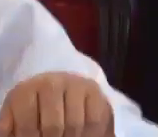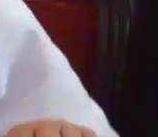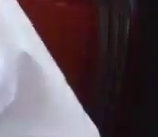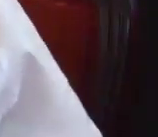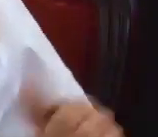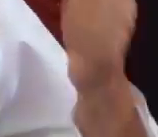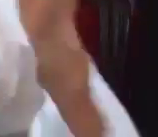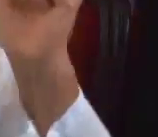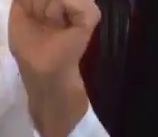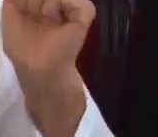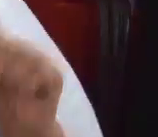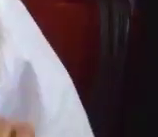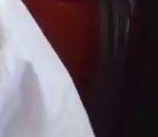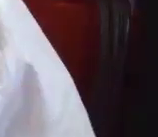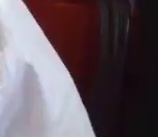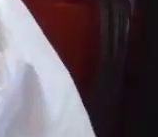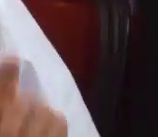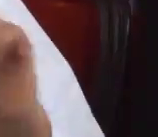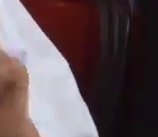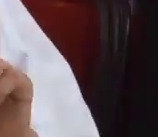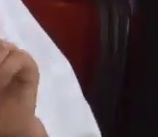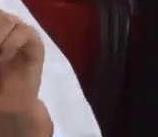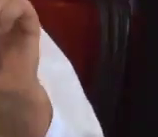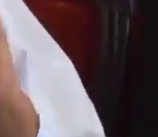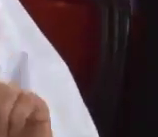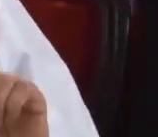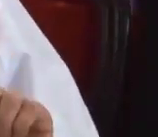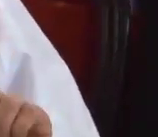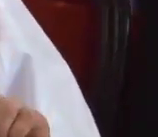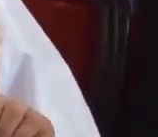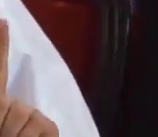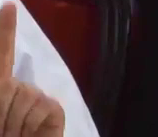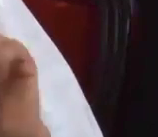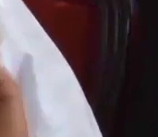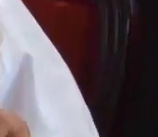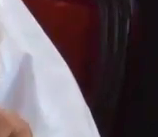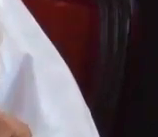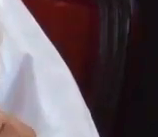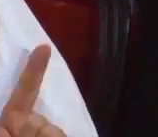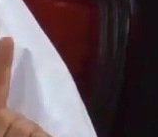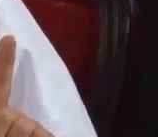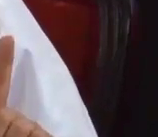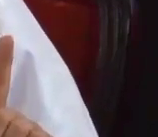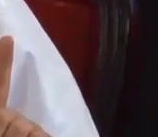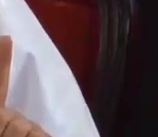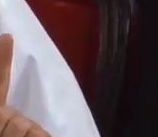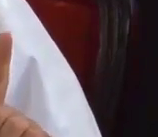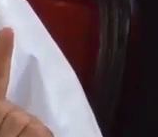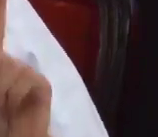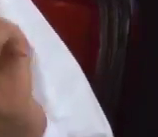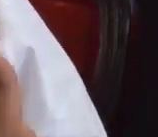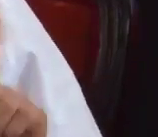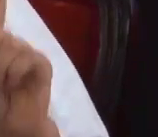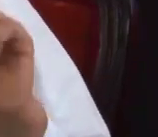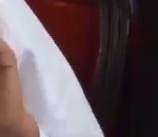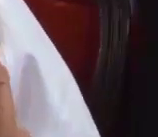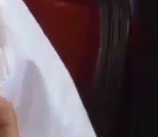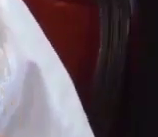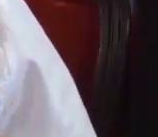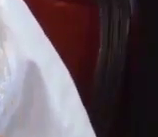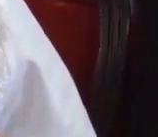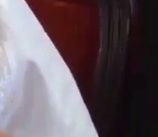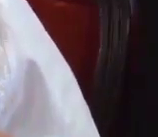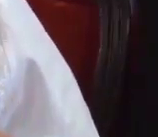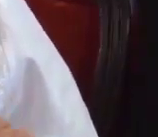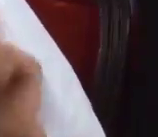en este mundo, producto del agua y lo que está sucediendo en las zonas piñeras, en el norte y en el